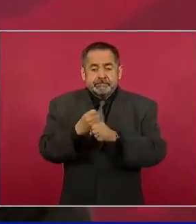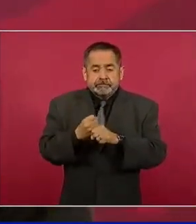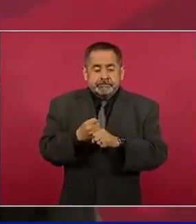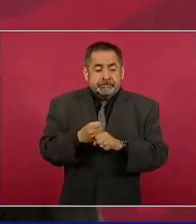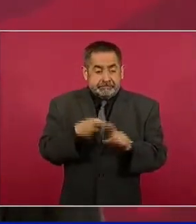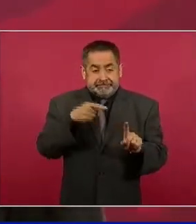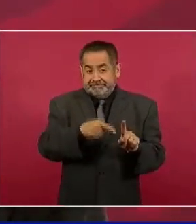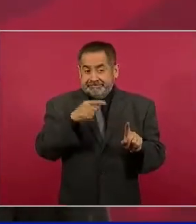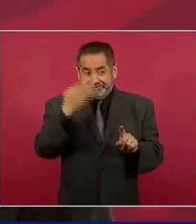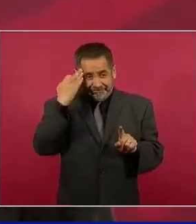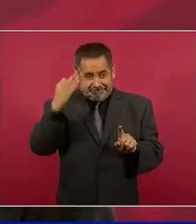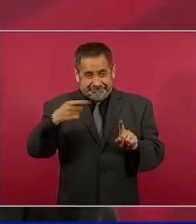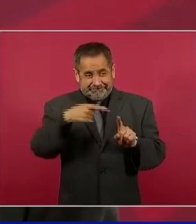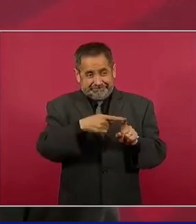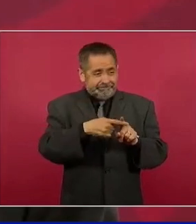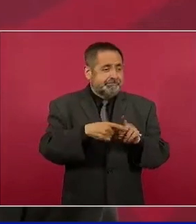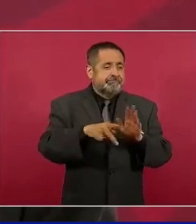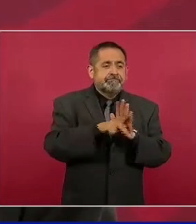libre,